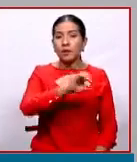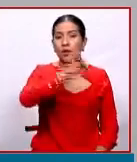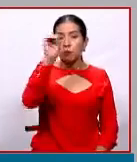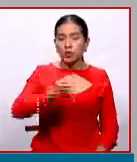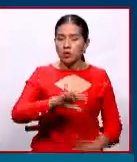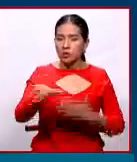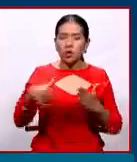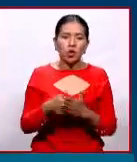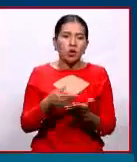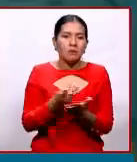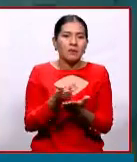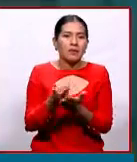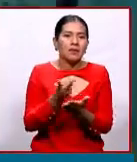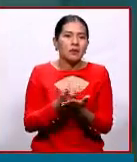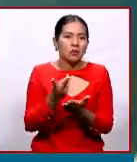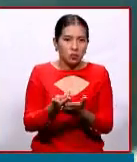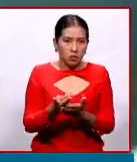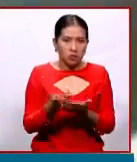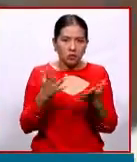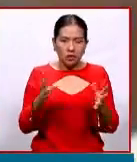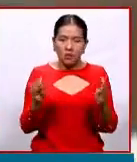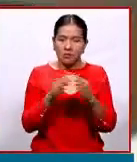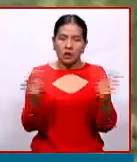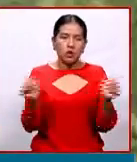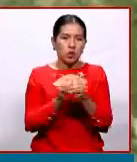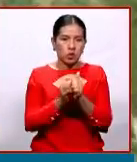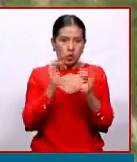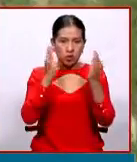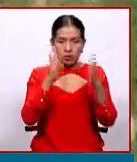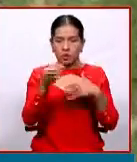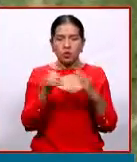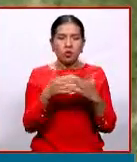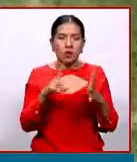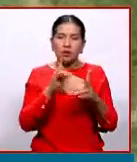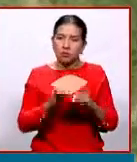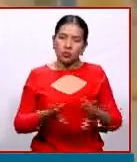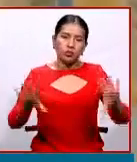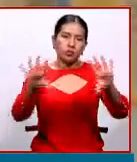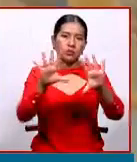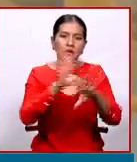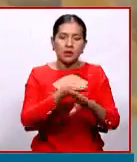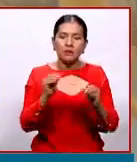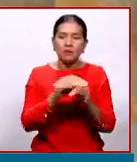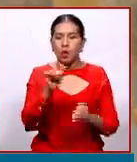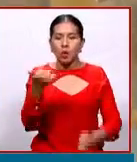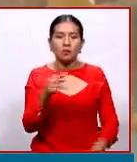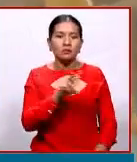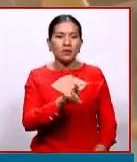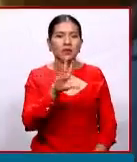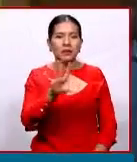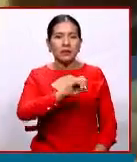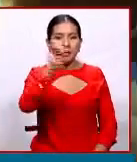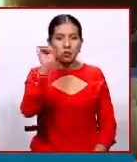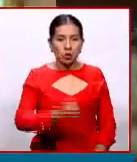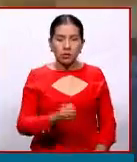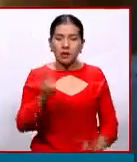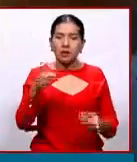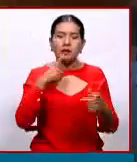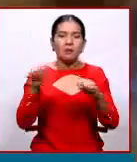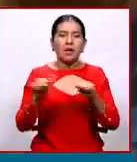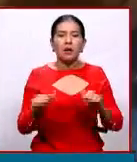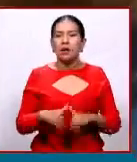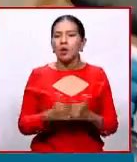nuestro presupuesto como corporación está yendo a exploración y otro 25% está yendo a actividades